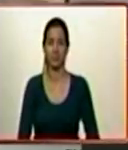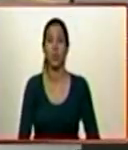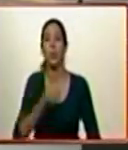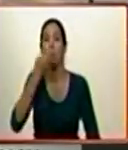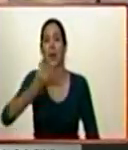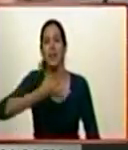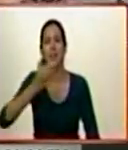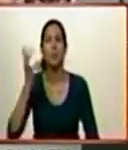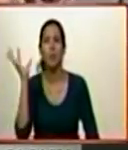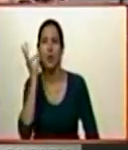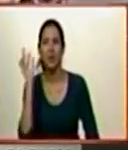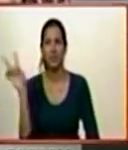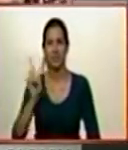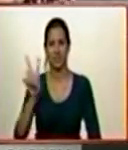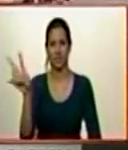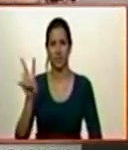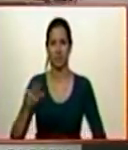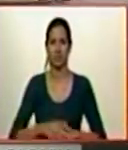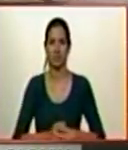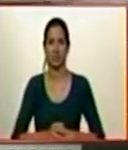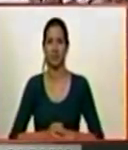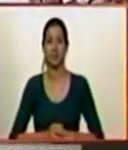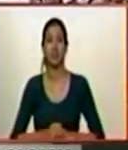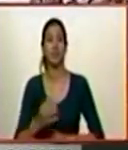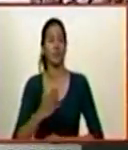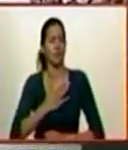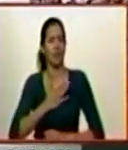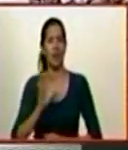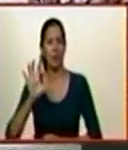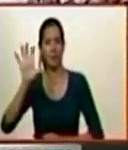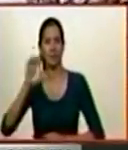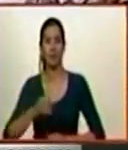Buenas tardes, mujeres venezolanas y patriotas.